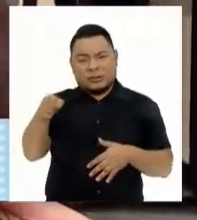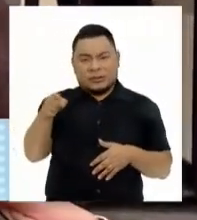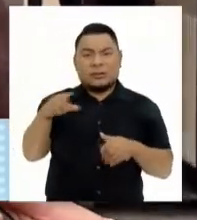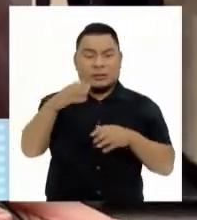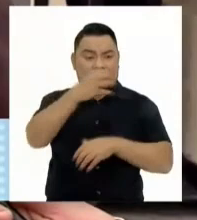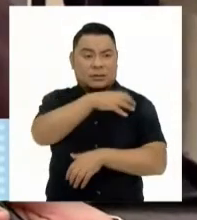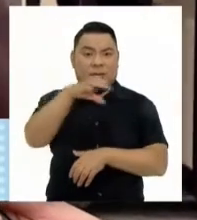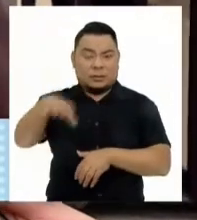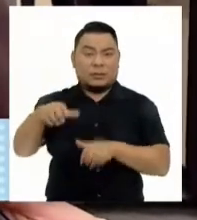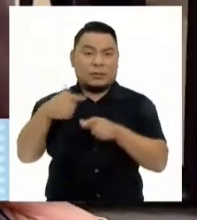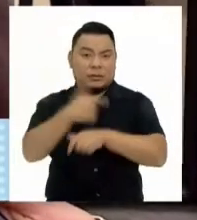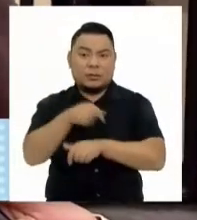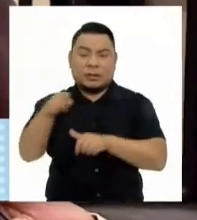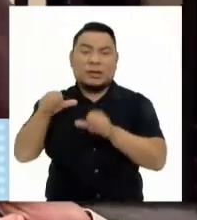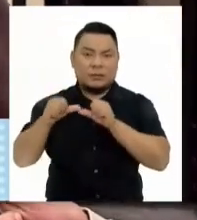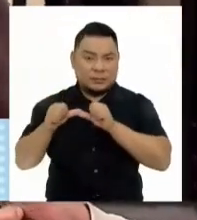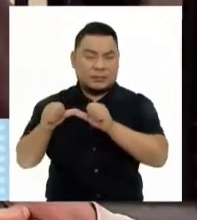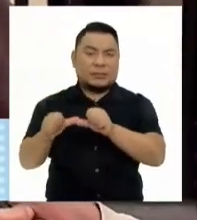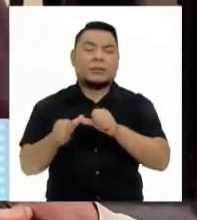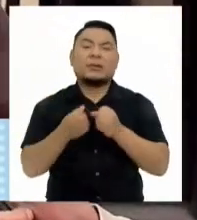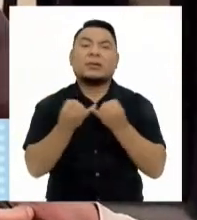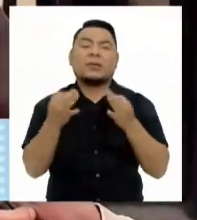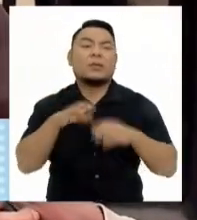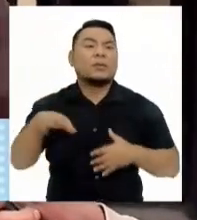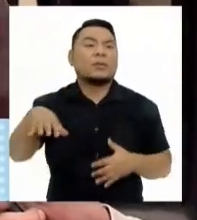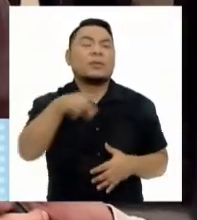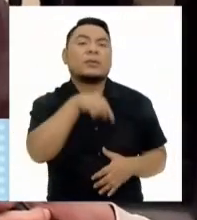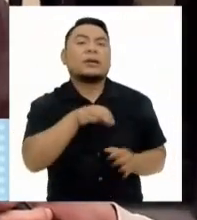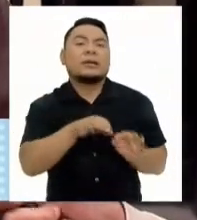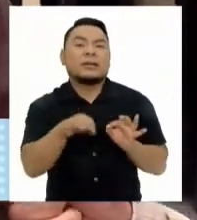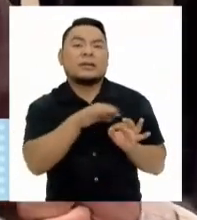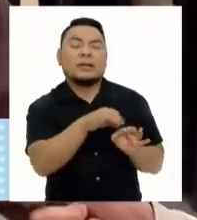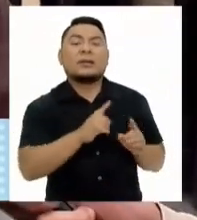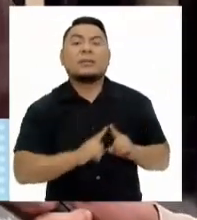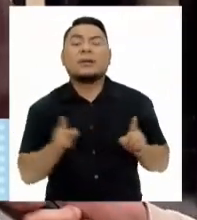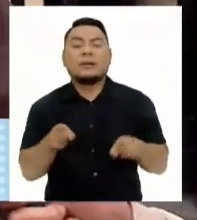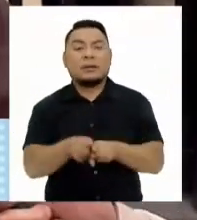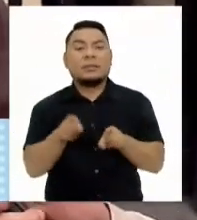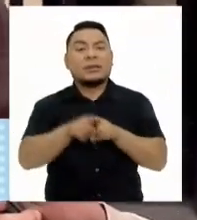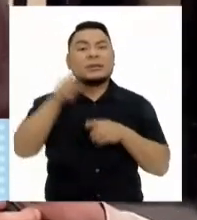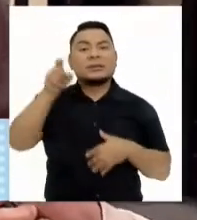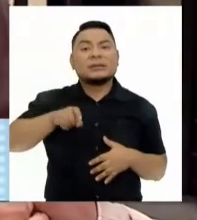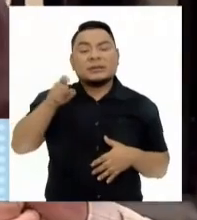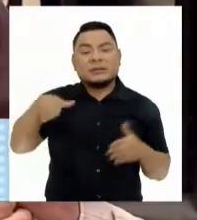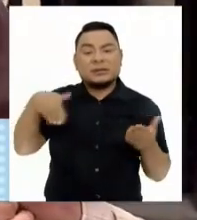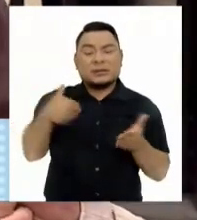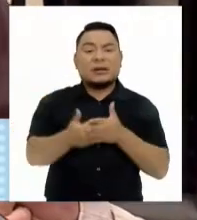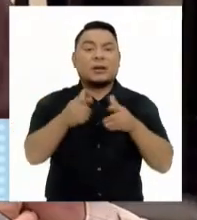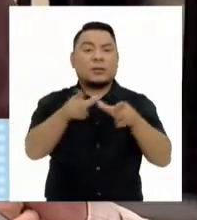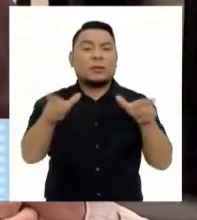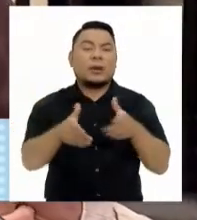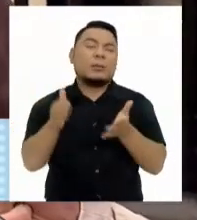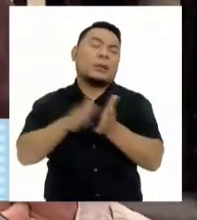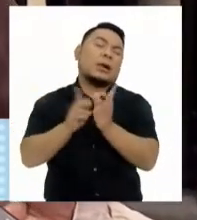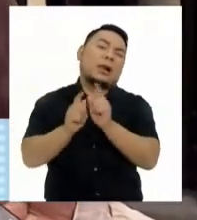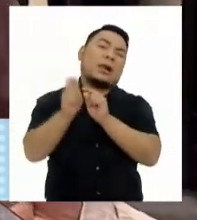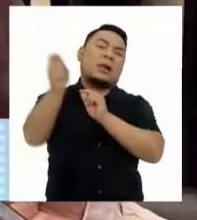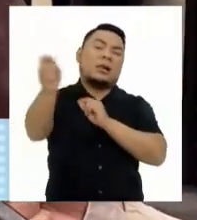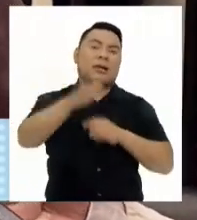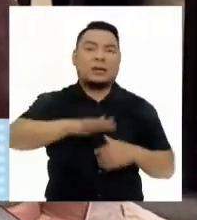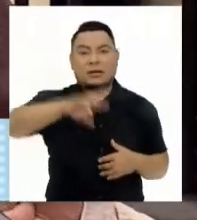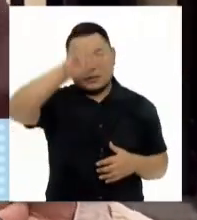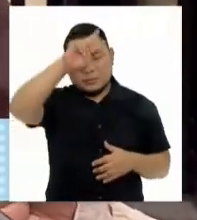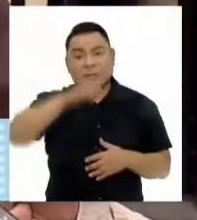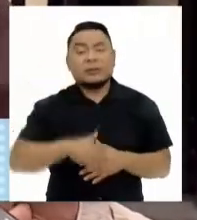mantenerlos, sobre todo en algunas capitales de regiones, pero además necesitamos llegar a los lugares más alejados de nuestro país,